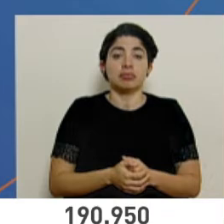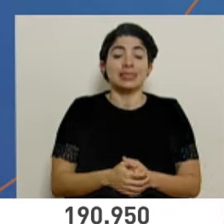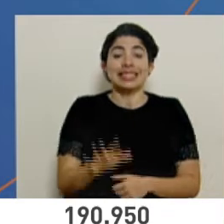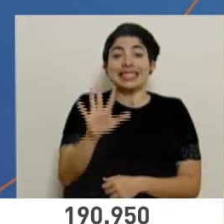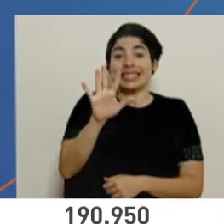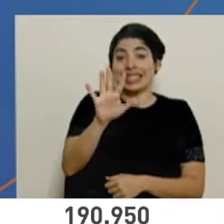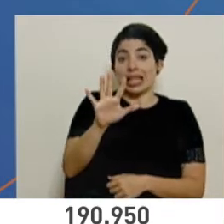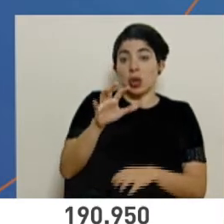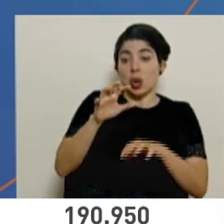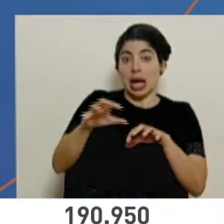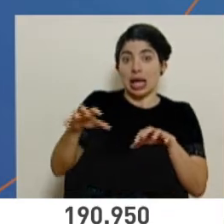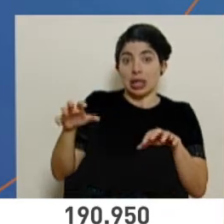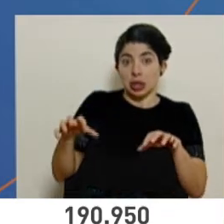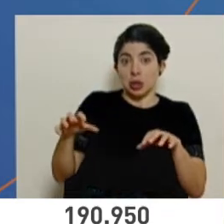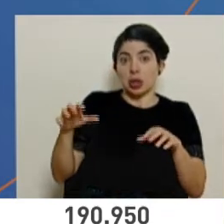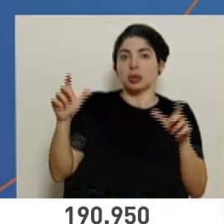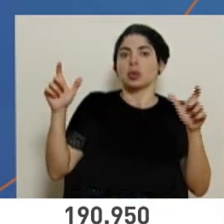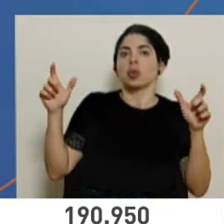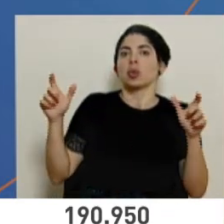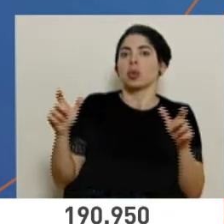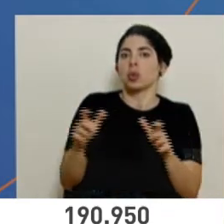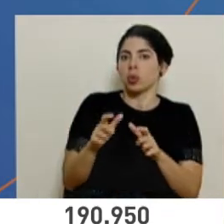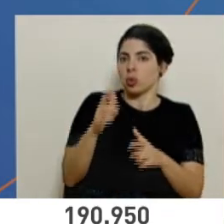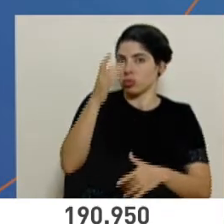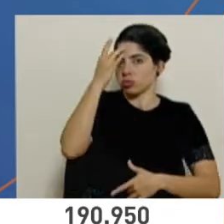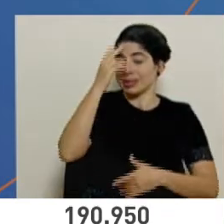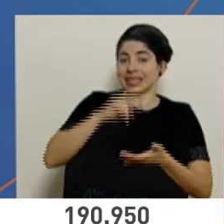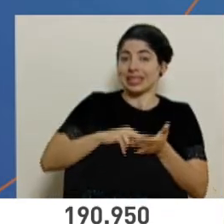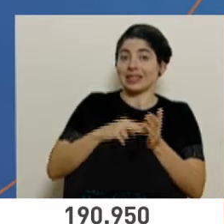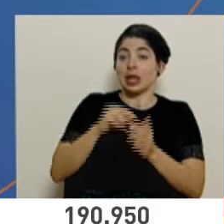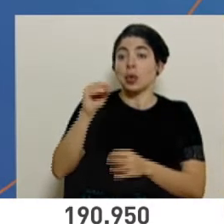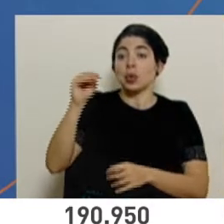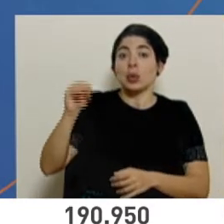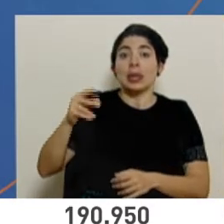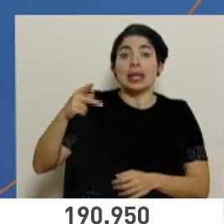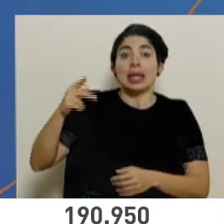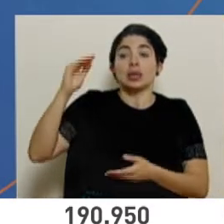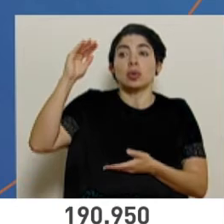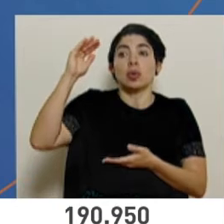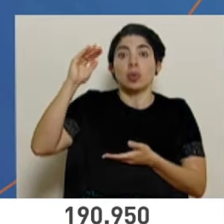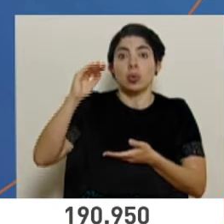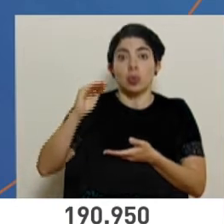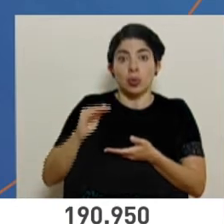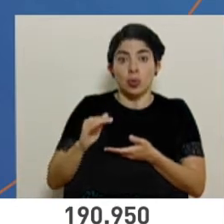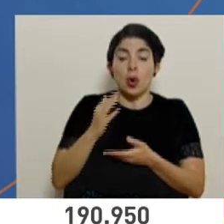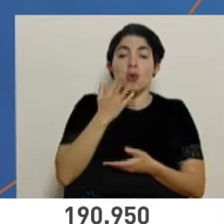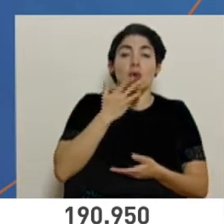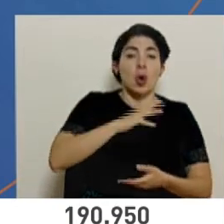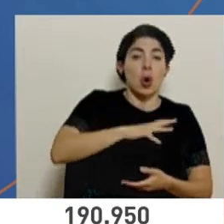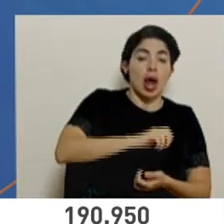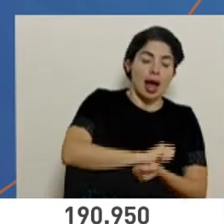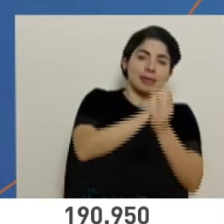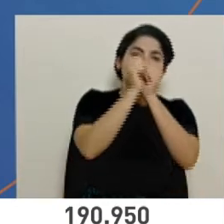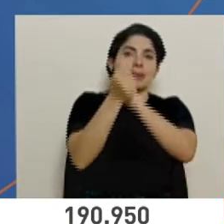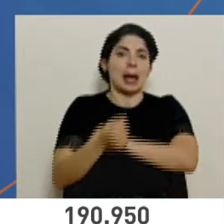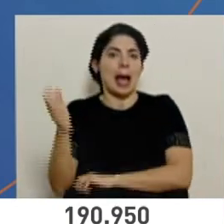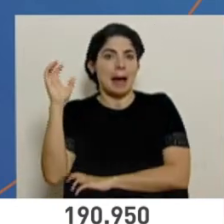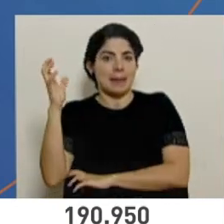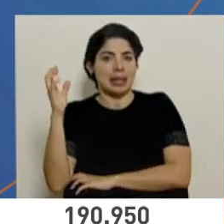5 cantones disminuyen los casos, bajan sus índices de riesgo y pasan de la condición de alerta naranja a la alerta